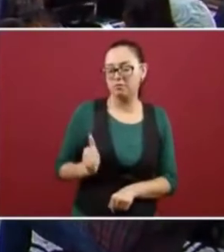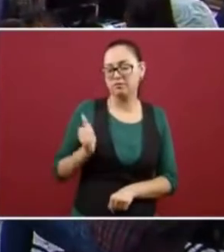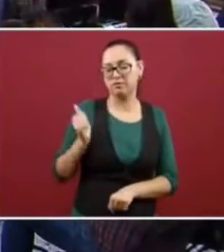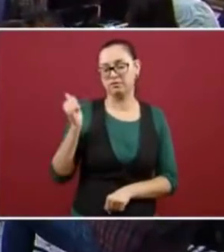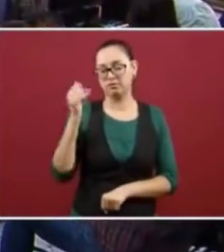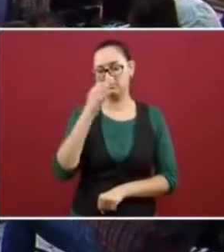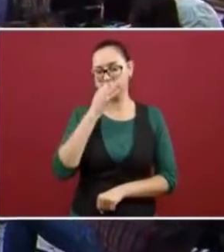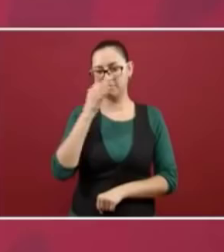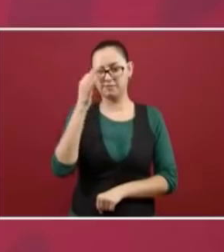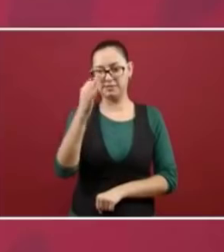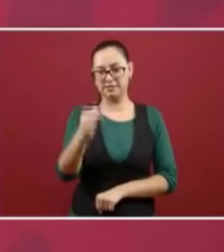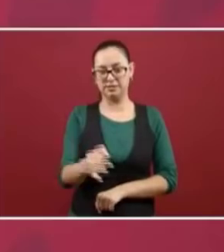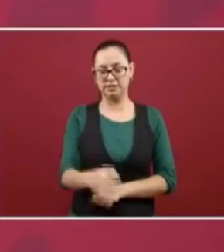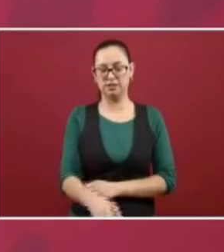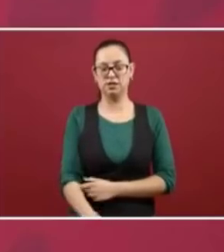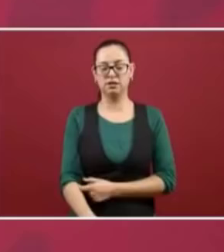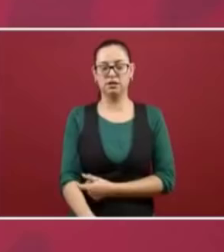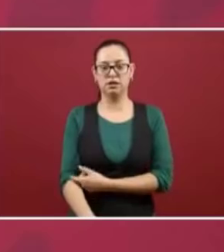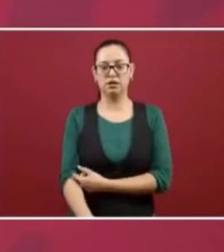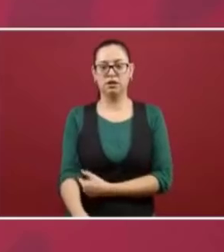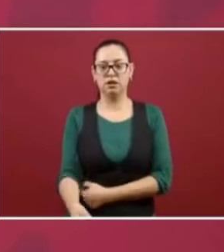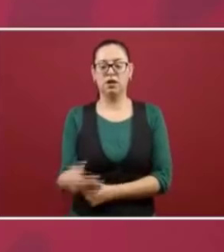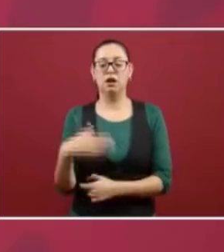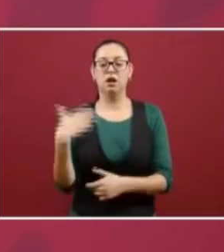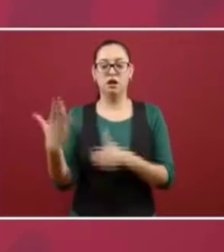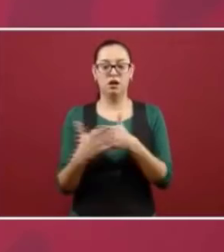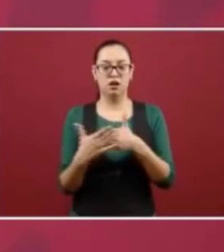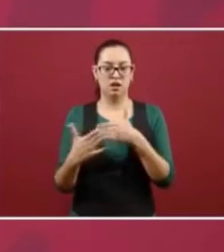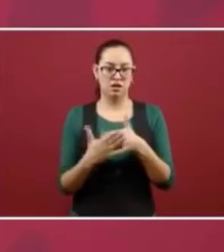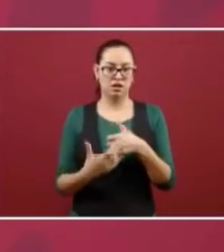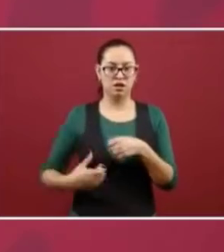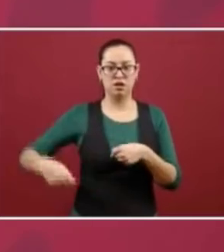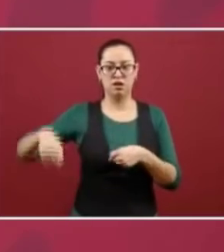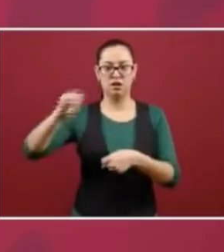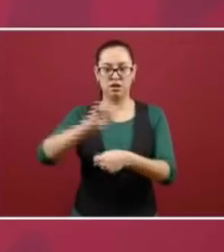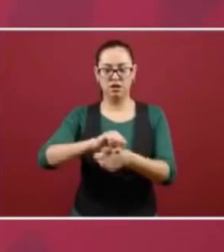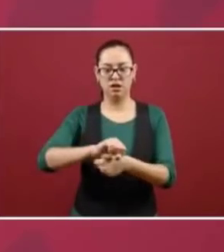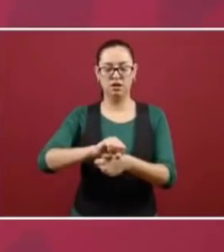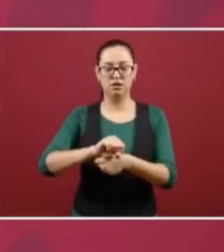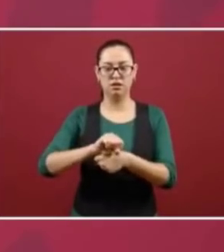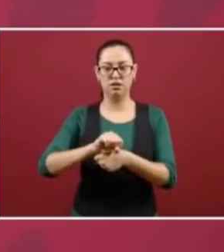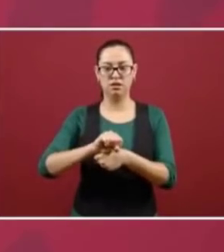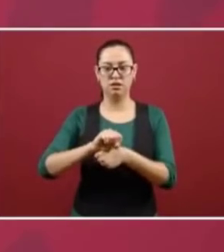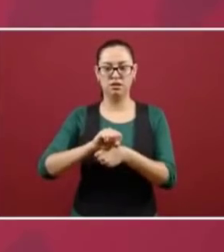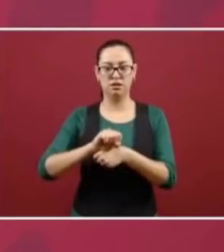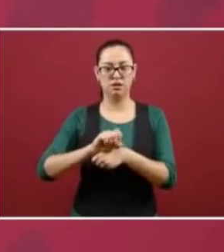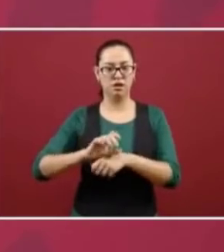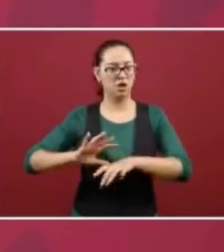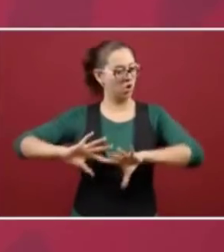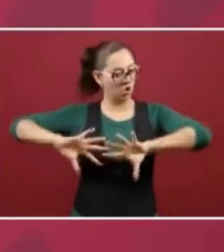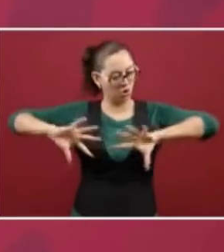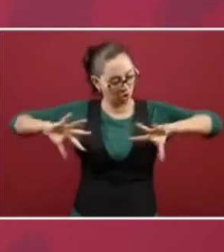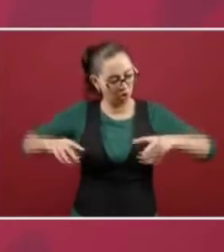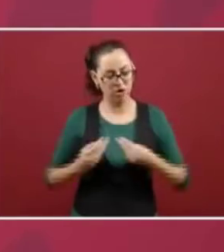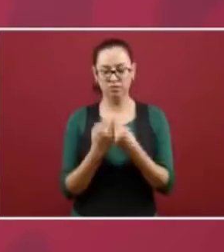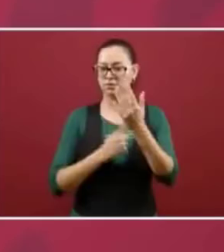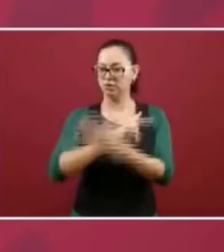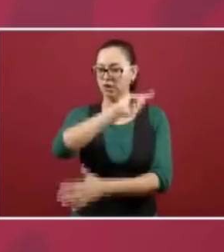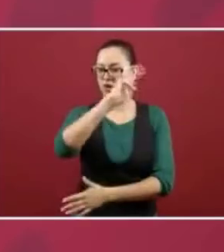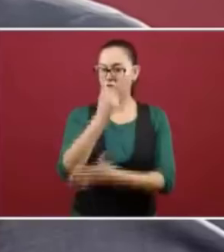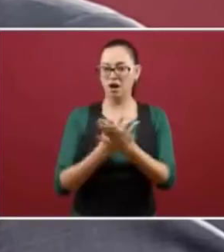de que la semana próxima ya se presenta todo el proyecto